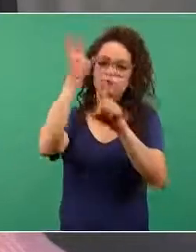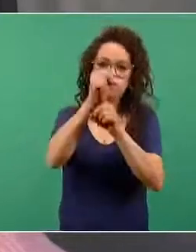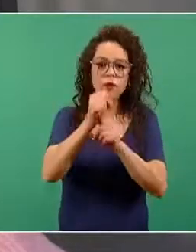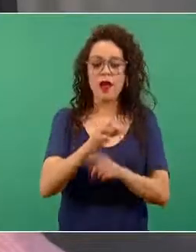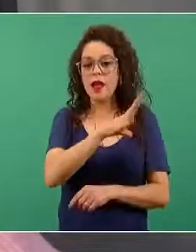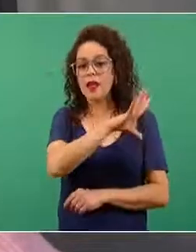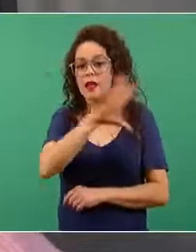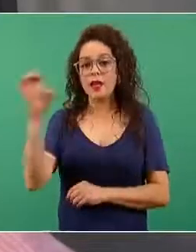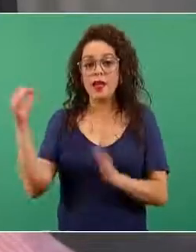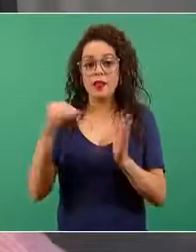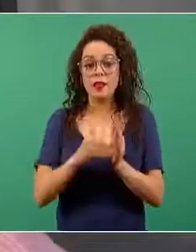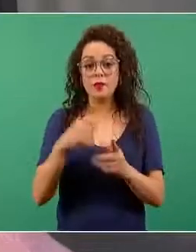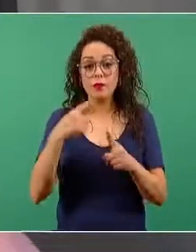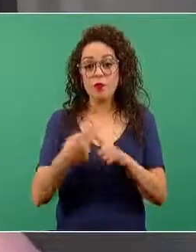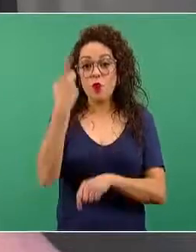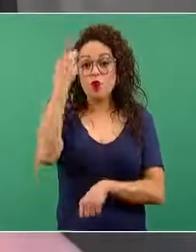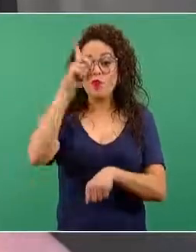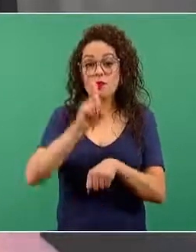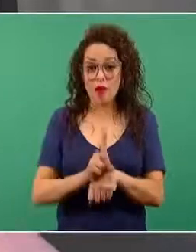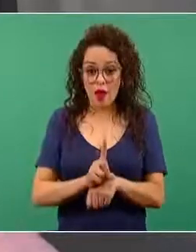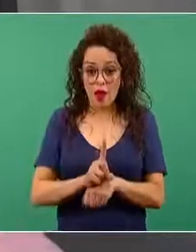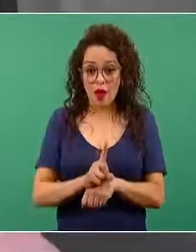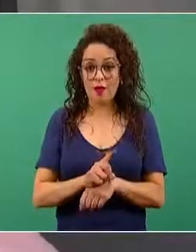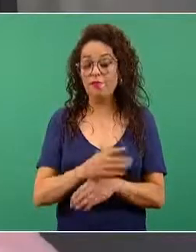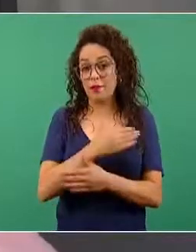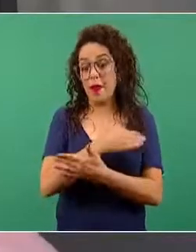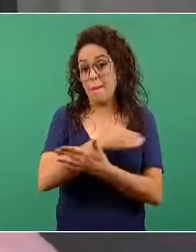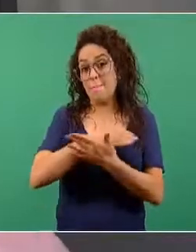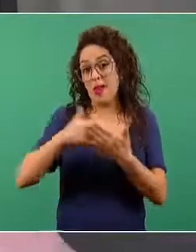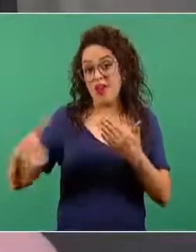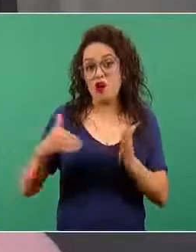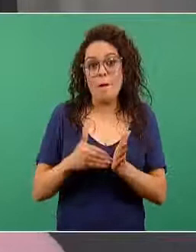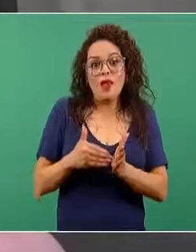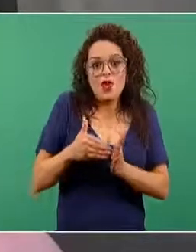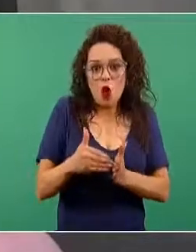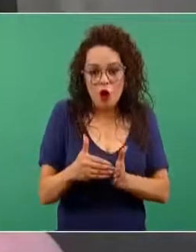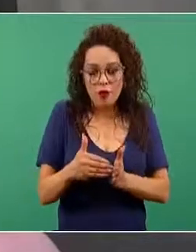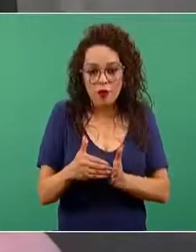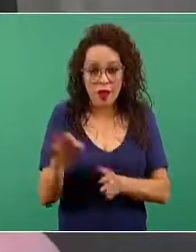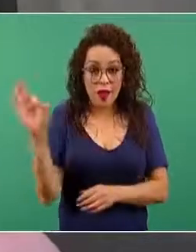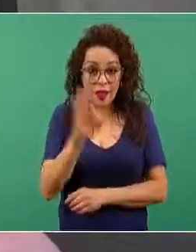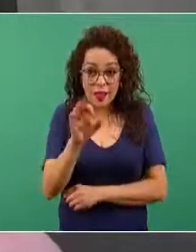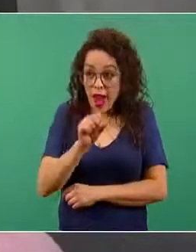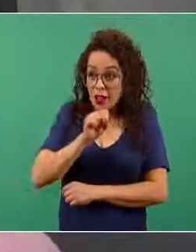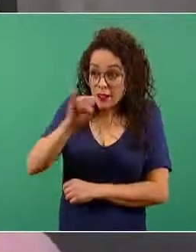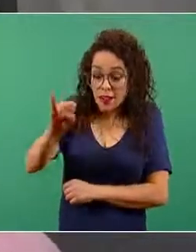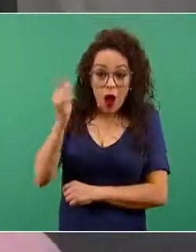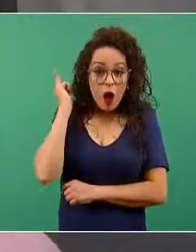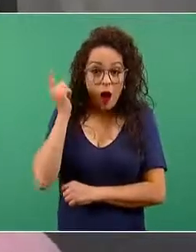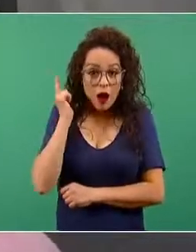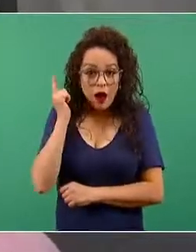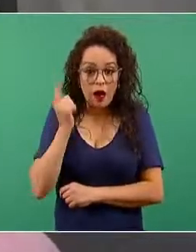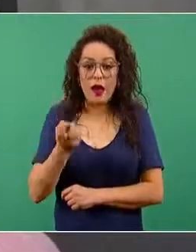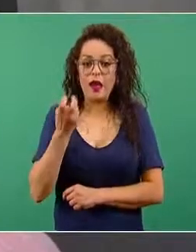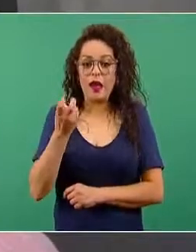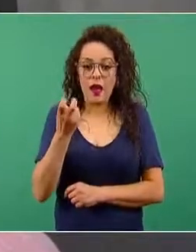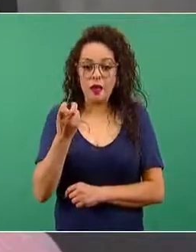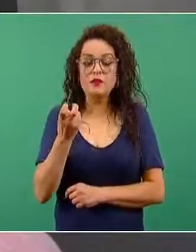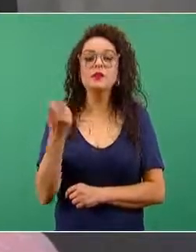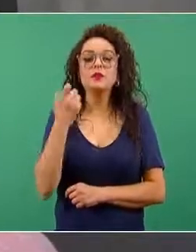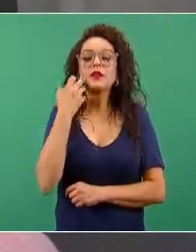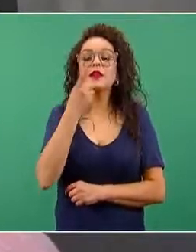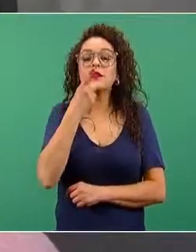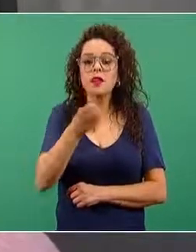día, medio millón de vacunas por día. Si logramos hacerlo, esto nos llevaría a que estaríamos terminando